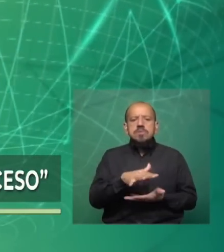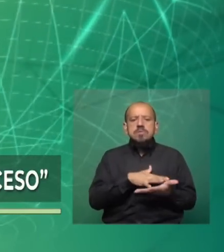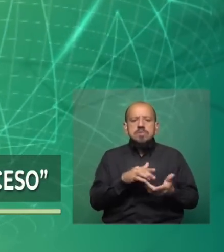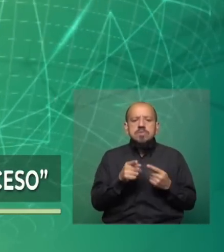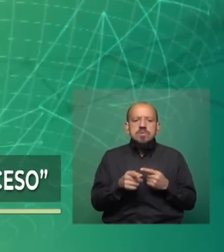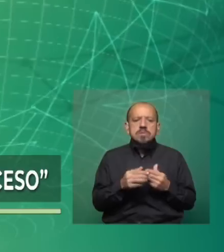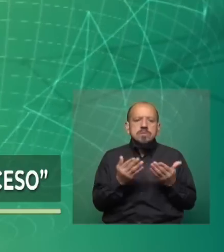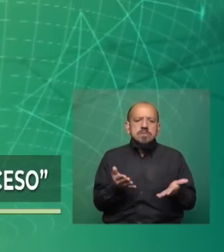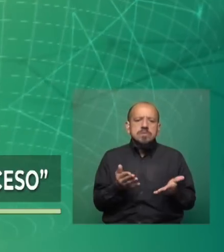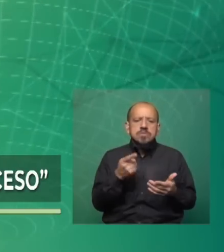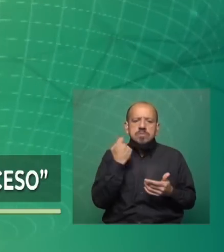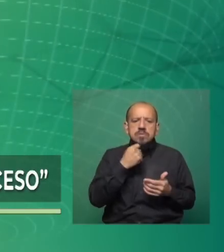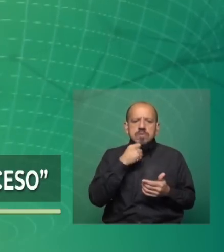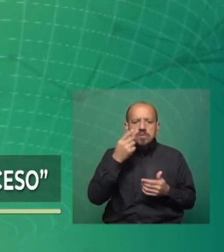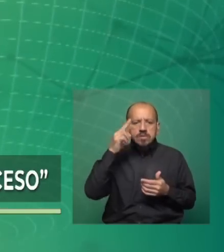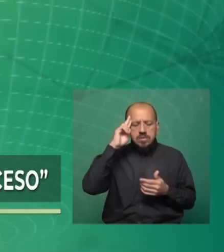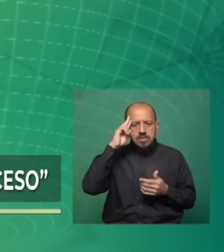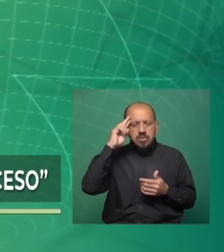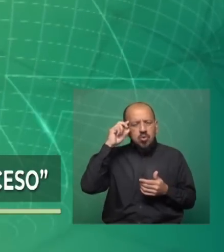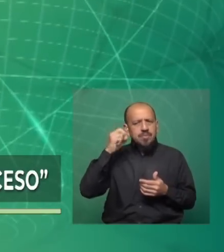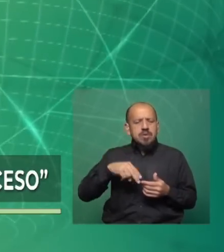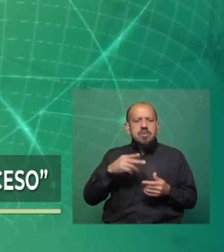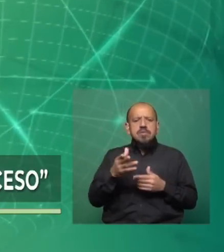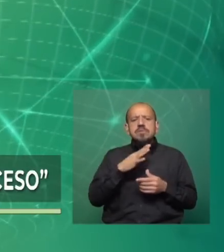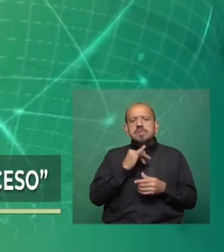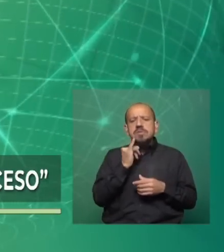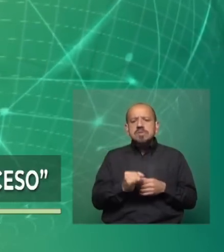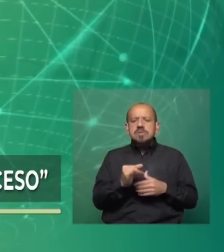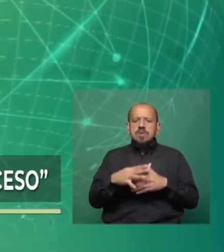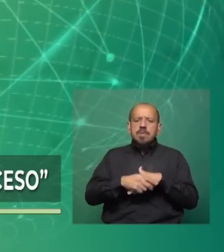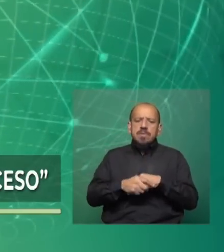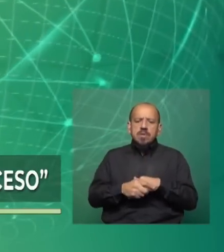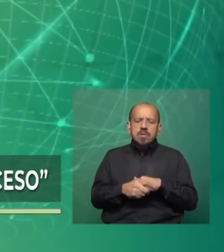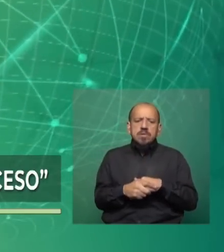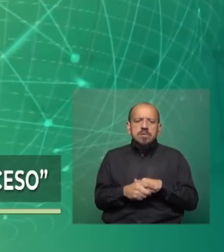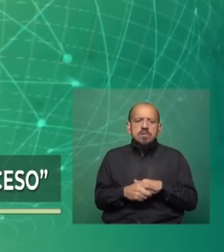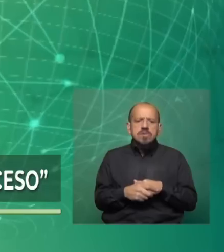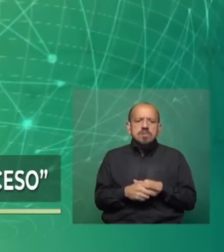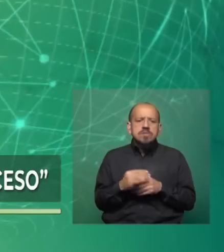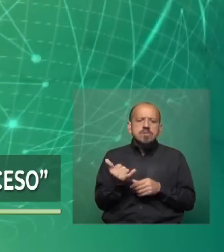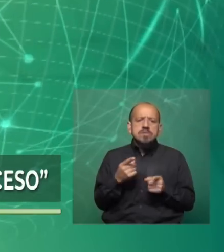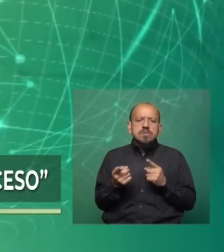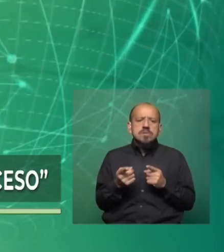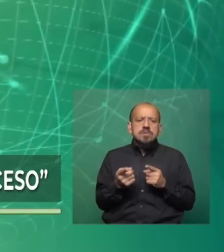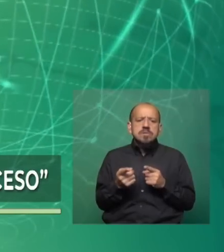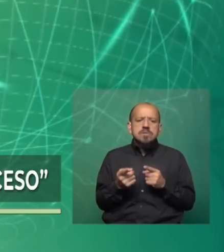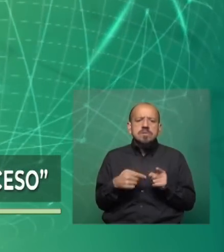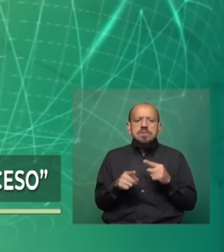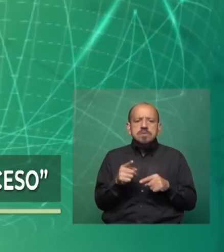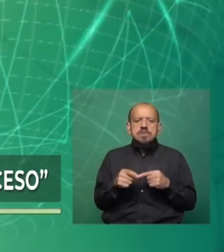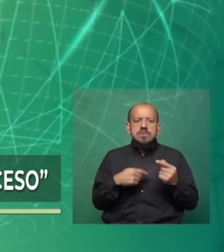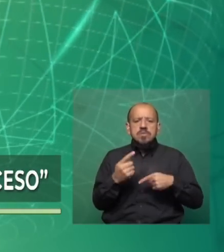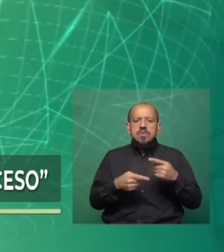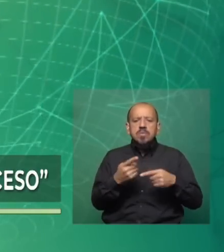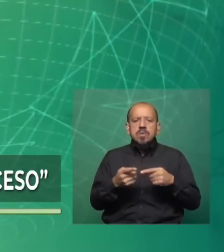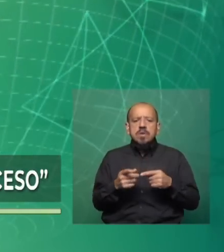me parece una falta de respeto opinar y decir le creo a mi amigo ya pasó por eso la vez pasada y lo sigue